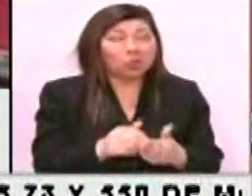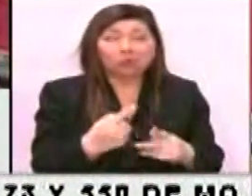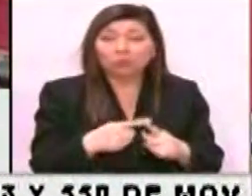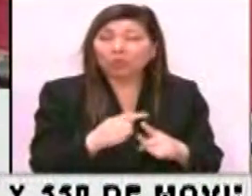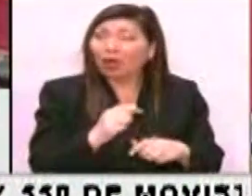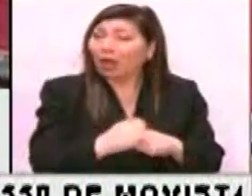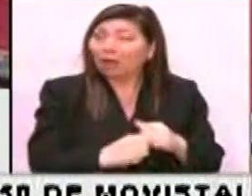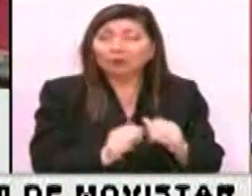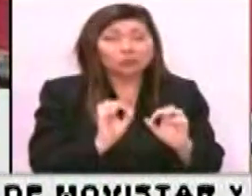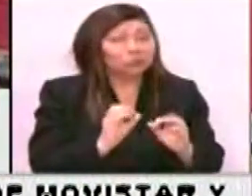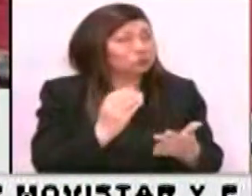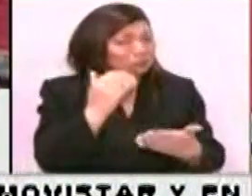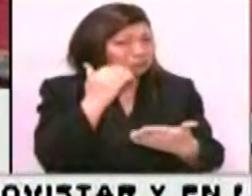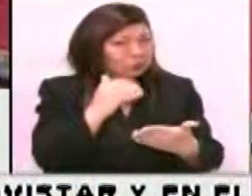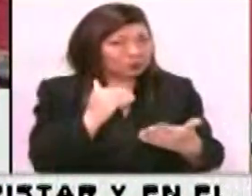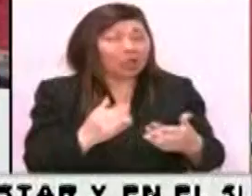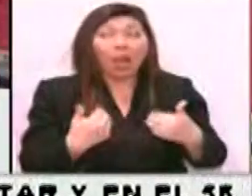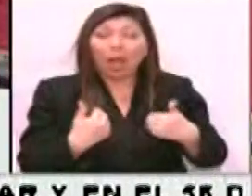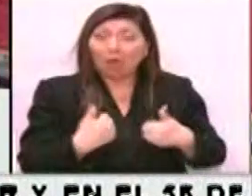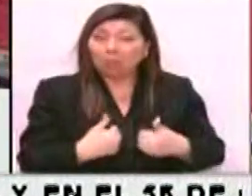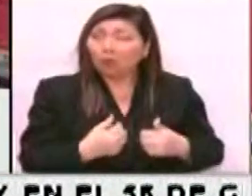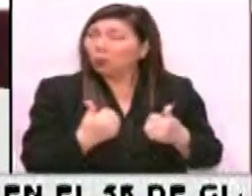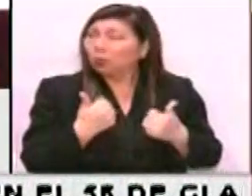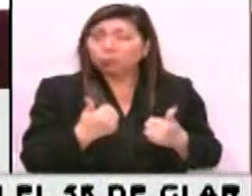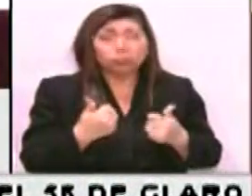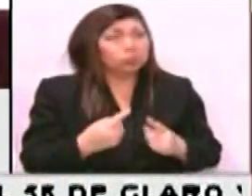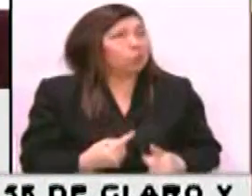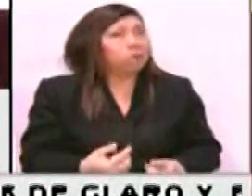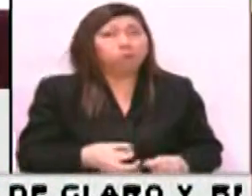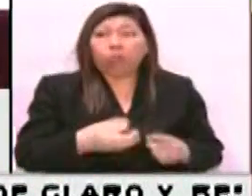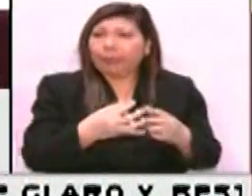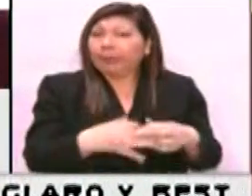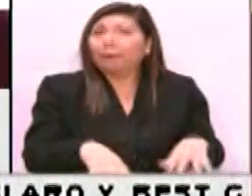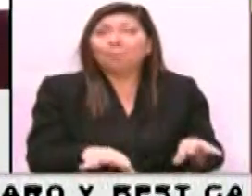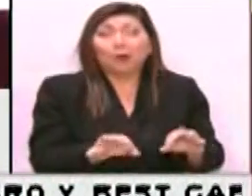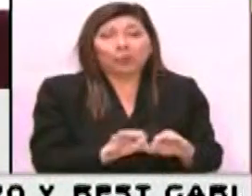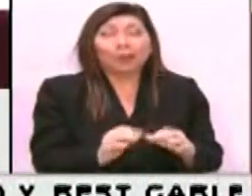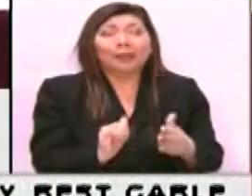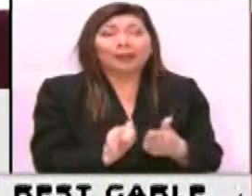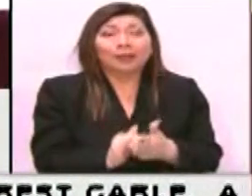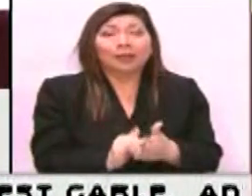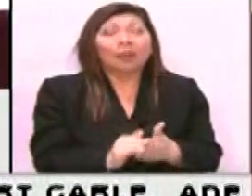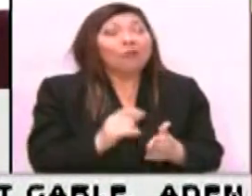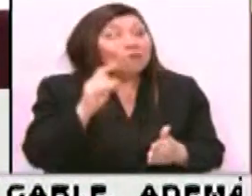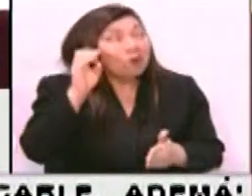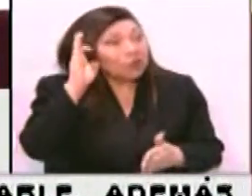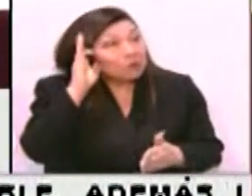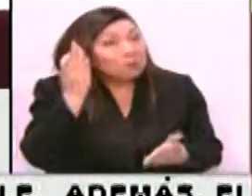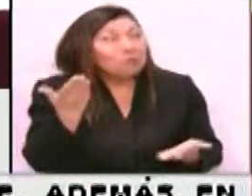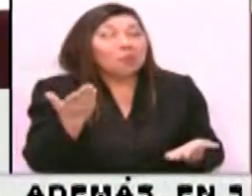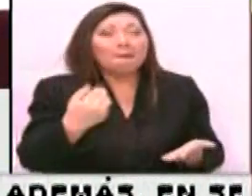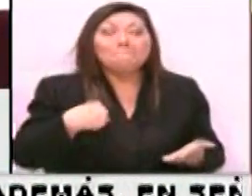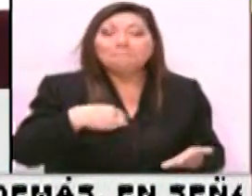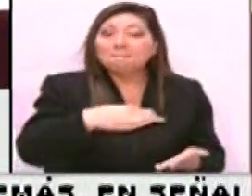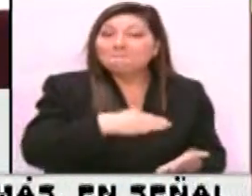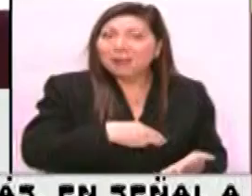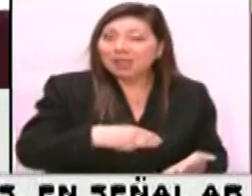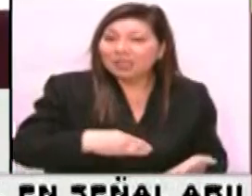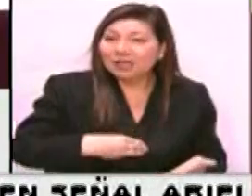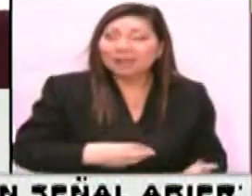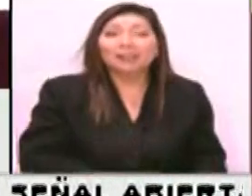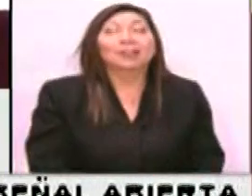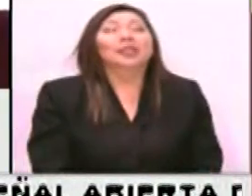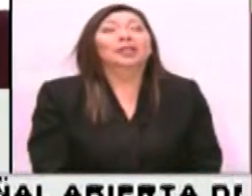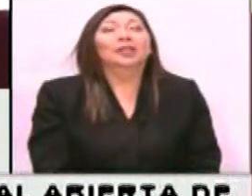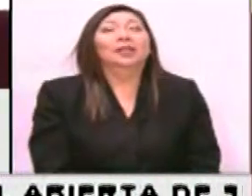periodos y en todos los regímenes, y abogados de primerísimo orden, abogados que fueron fujimoristas y que fueron ministros, como Fernando de